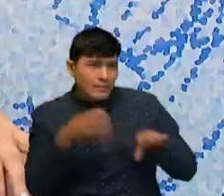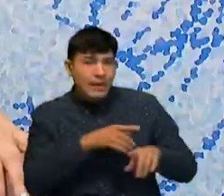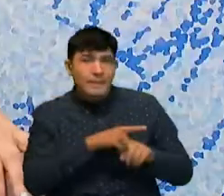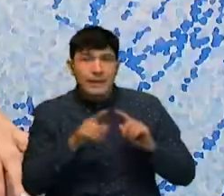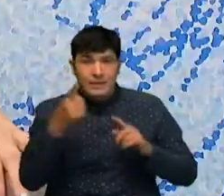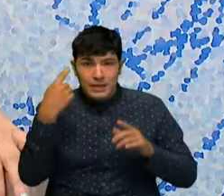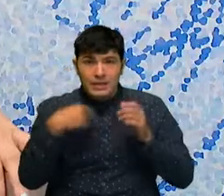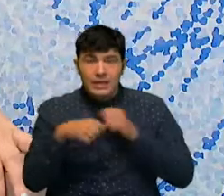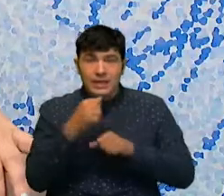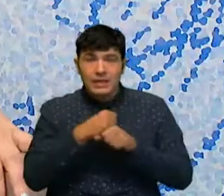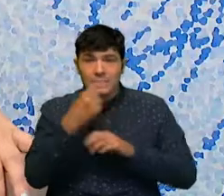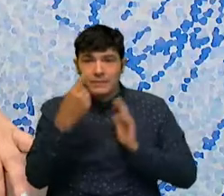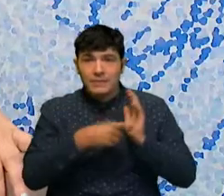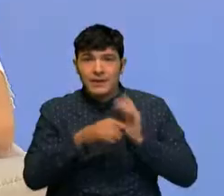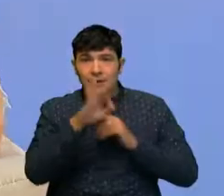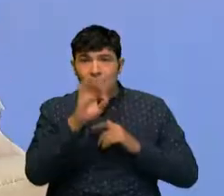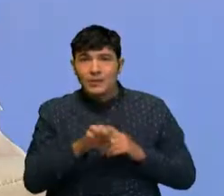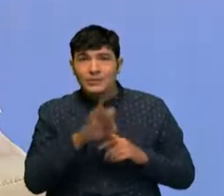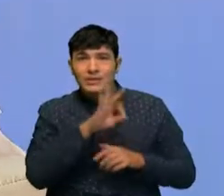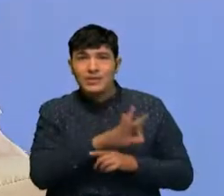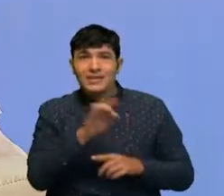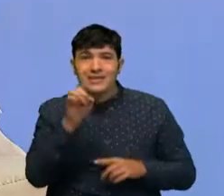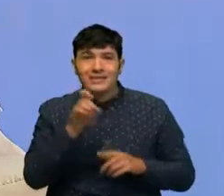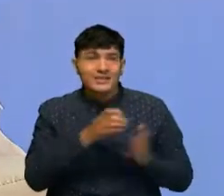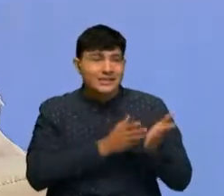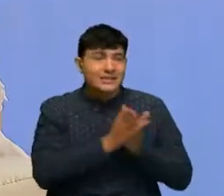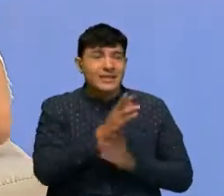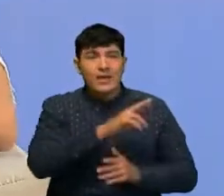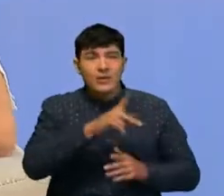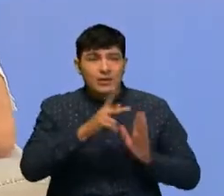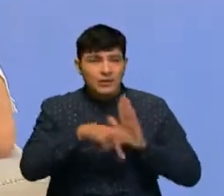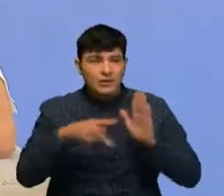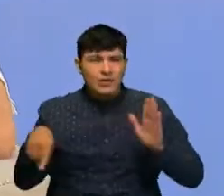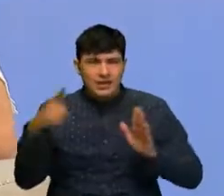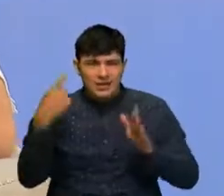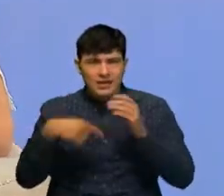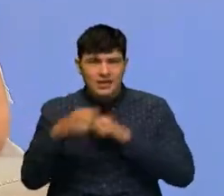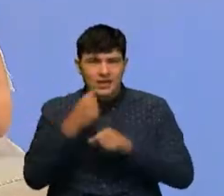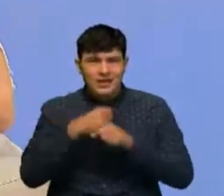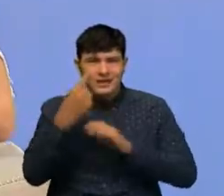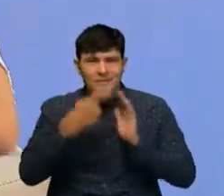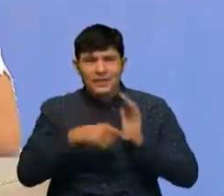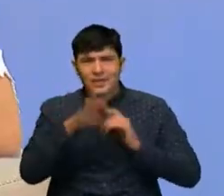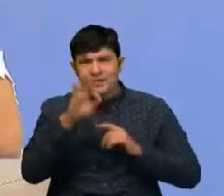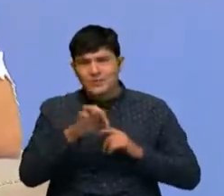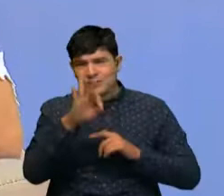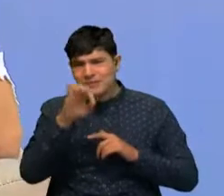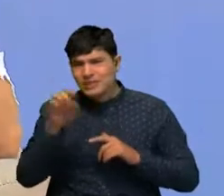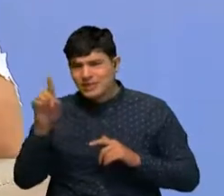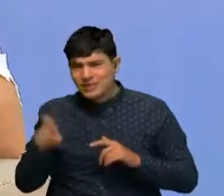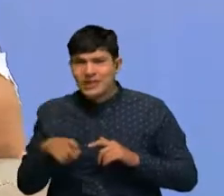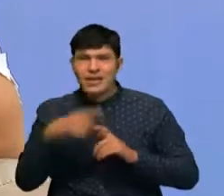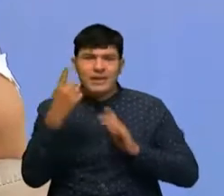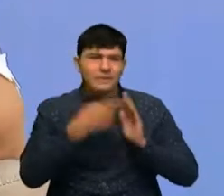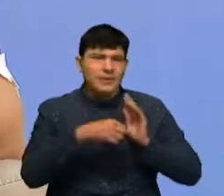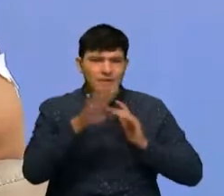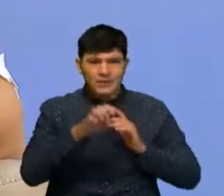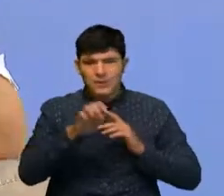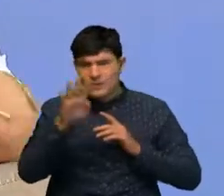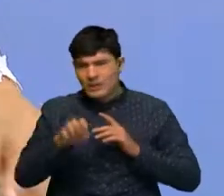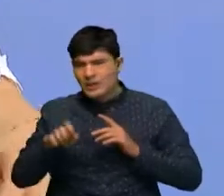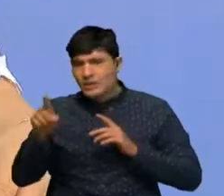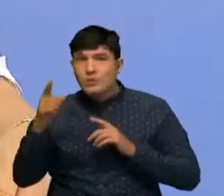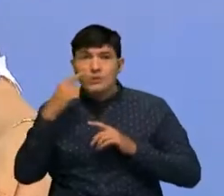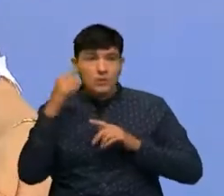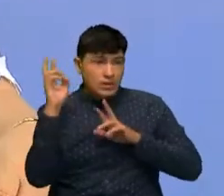desde 1836 ya ha seguido pasando por las otras constituciones como la de 1886, la de 1991, y eso se